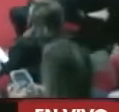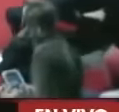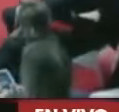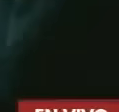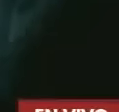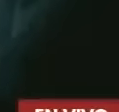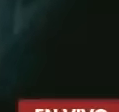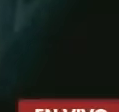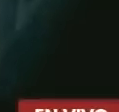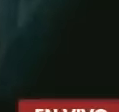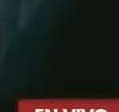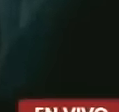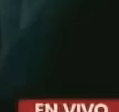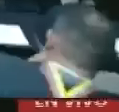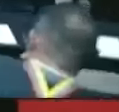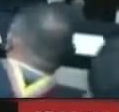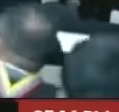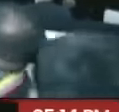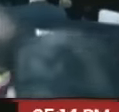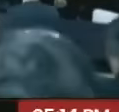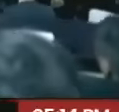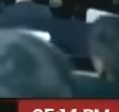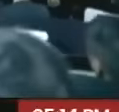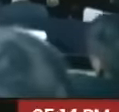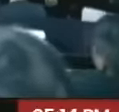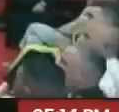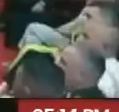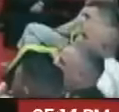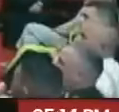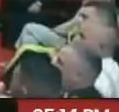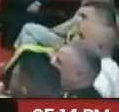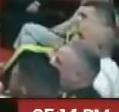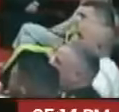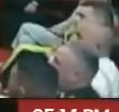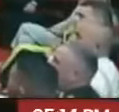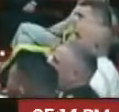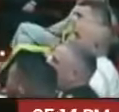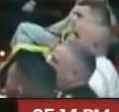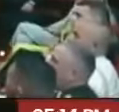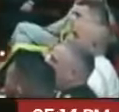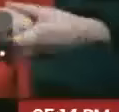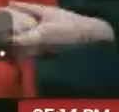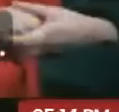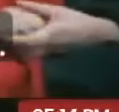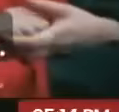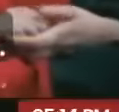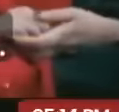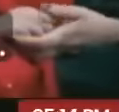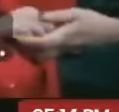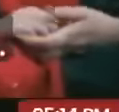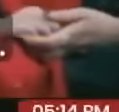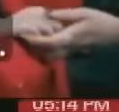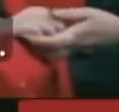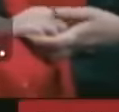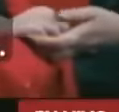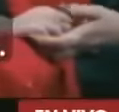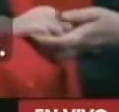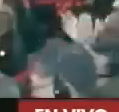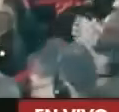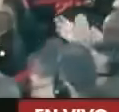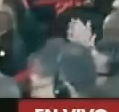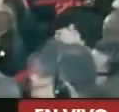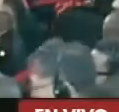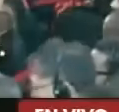la soberanía nacional y el derecho de nuestra patria a ser y a existir, y dejamos al tiempo hacer